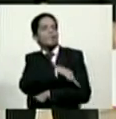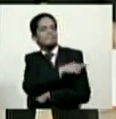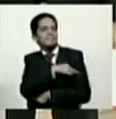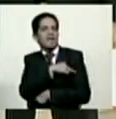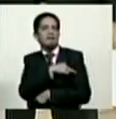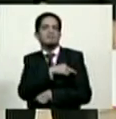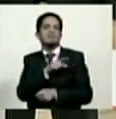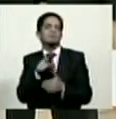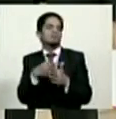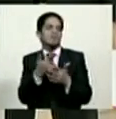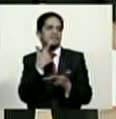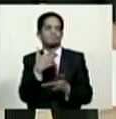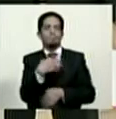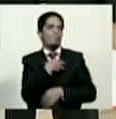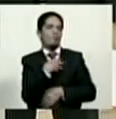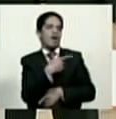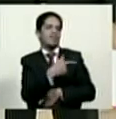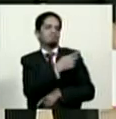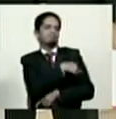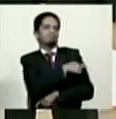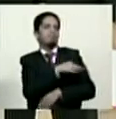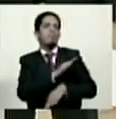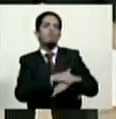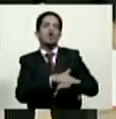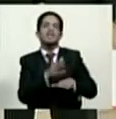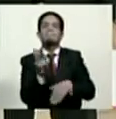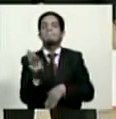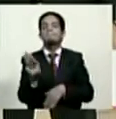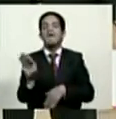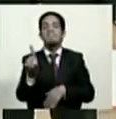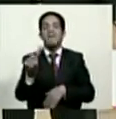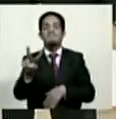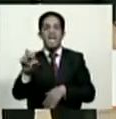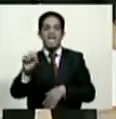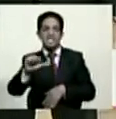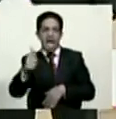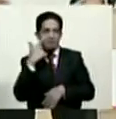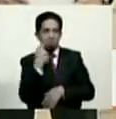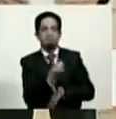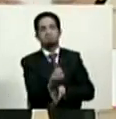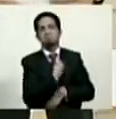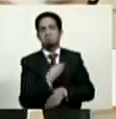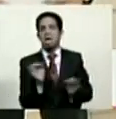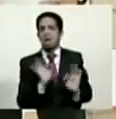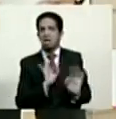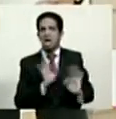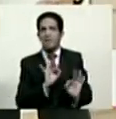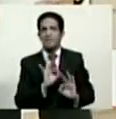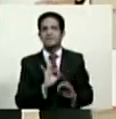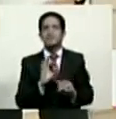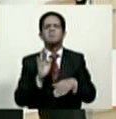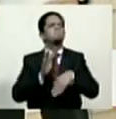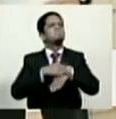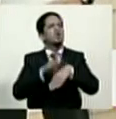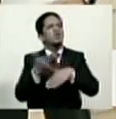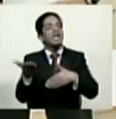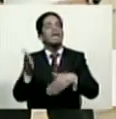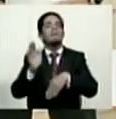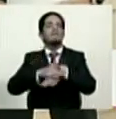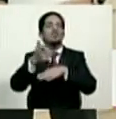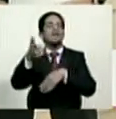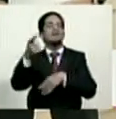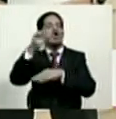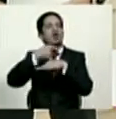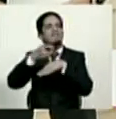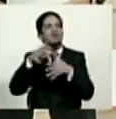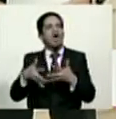los centros médicos hospitalarios. ¿Todo por qué? Porque ese gobierno se niega a darle una licencia a PDVSA para